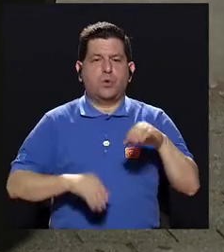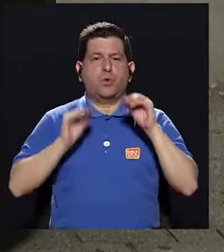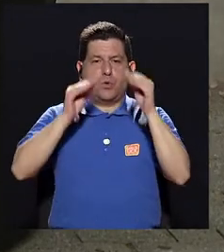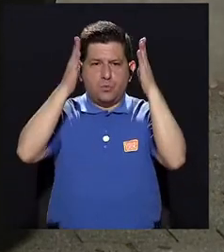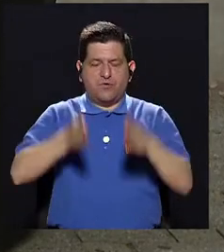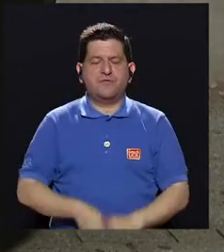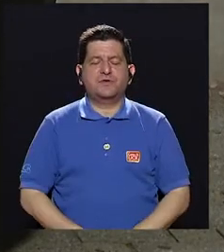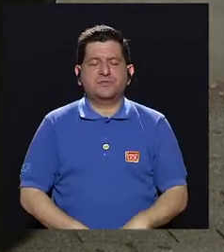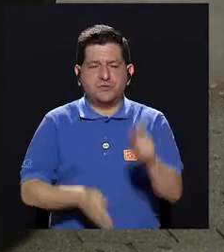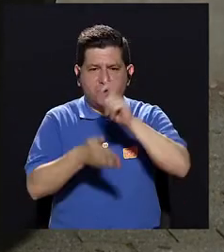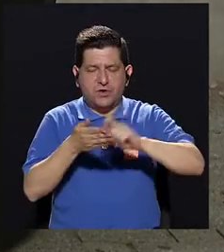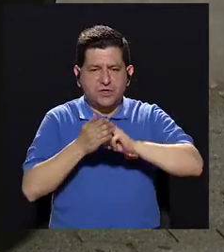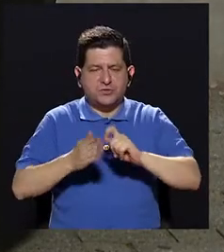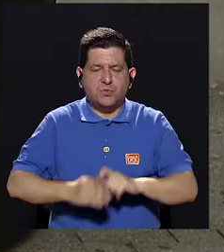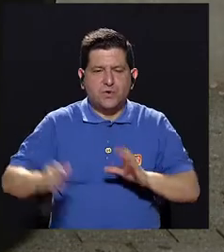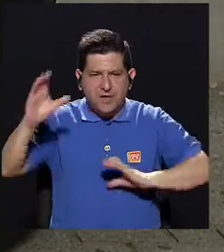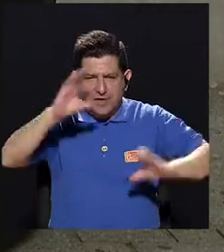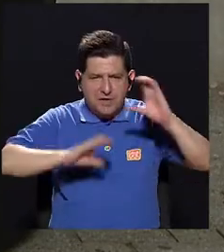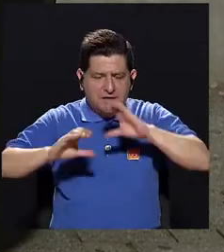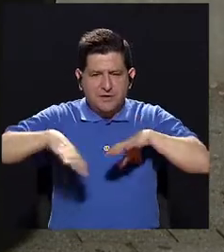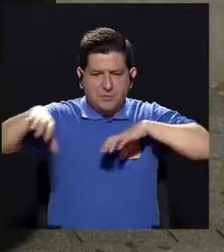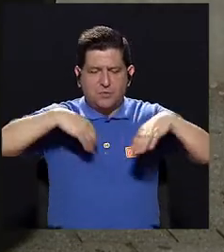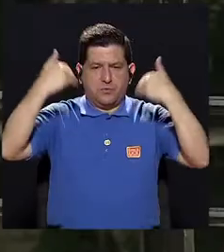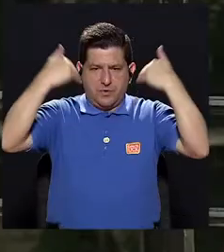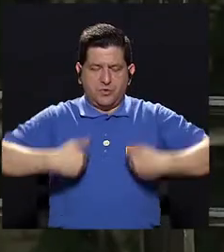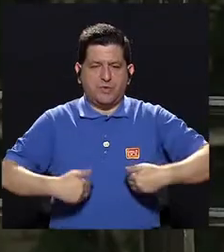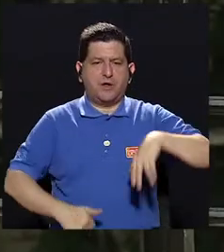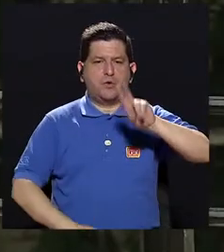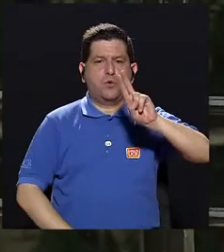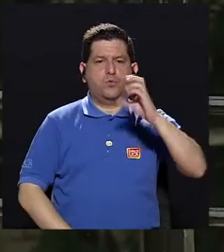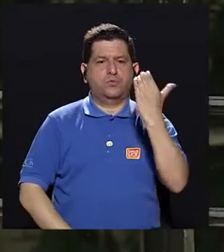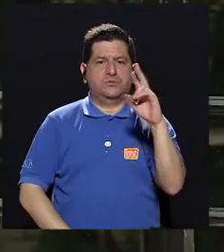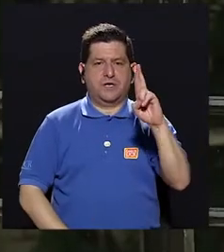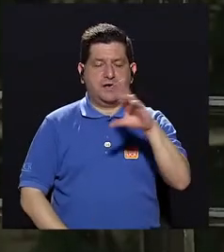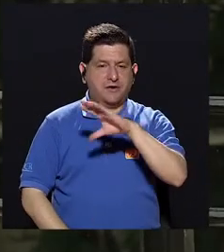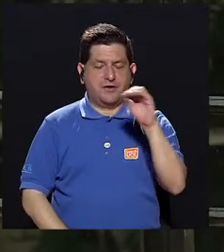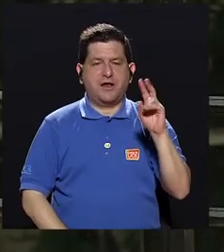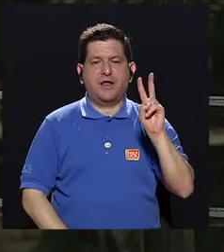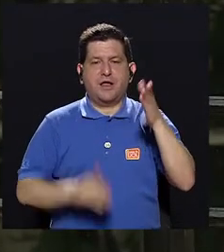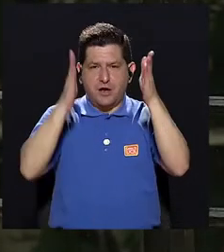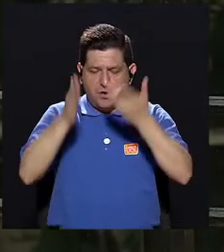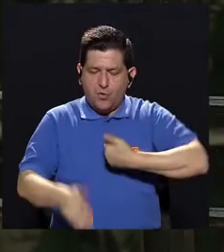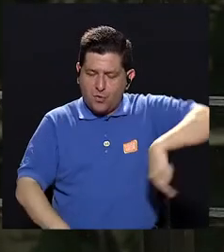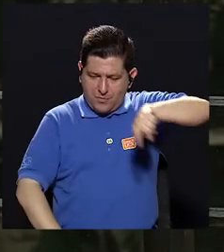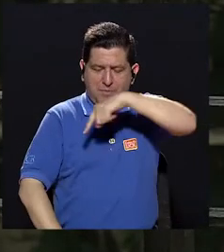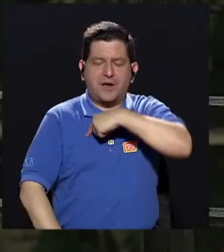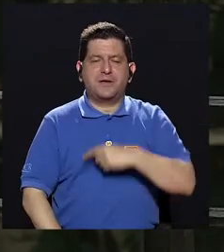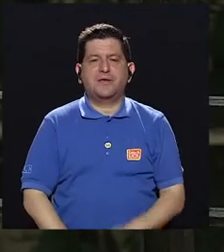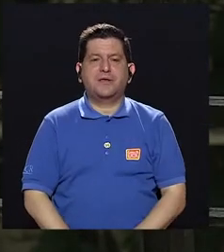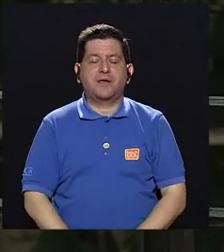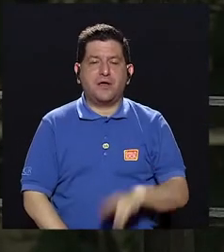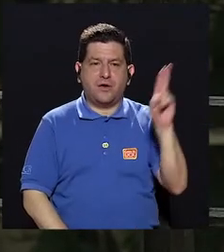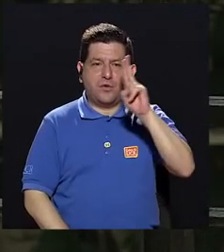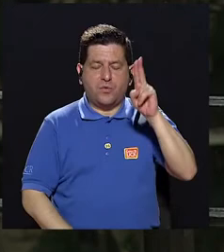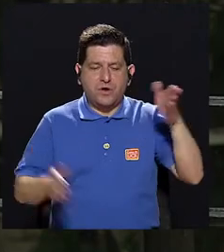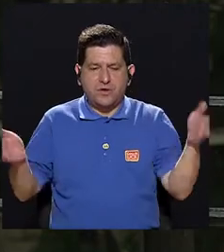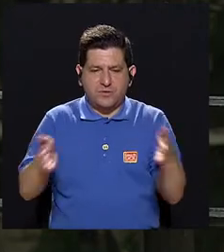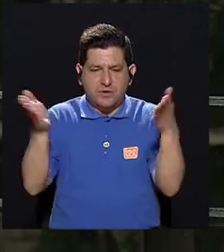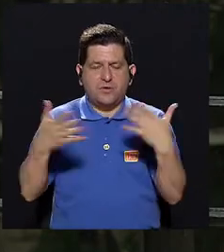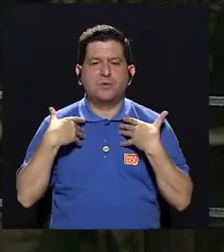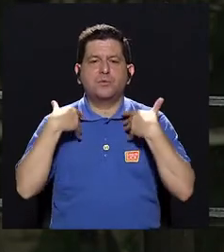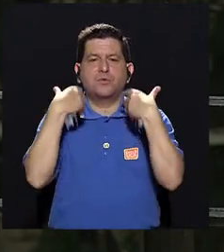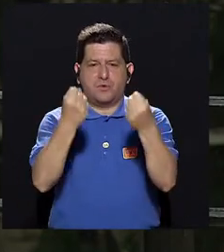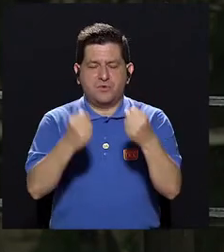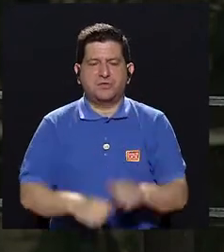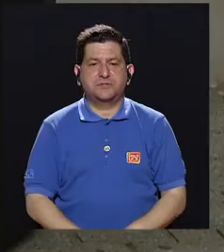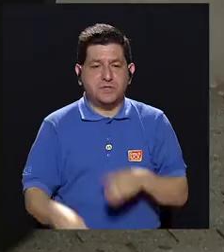de la Escuela de Ciencias del Movimiento Humano de la Universidad de Costa Rica, y además pues es compañero nuestro de la Unidad de Promoción de la